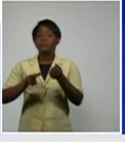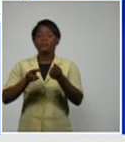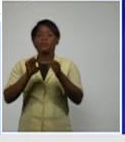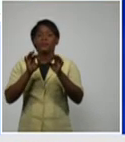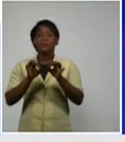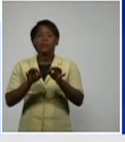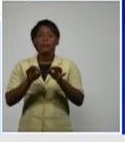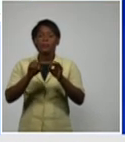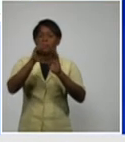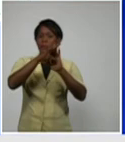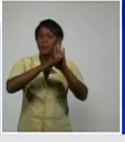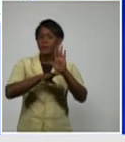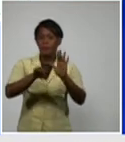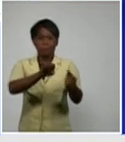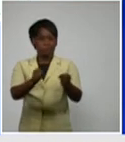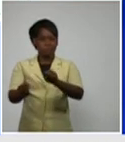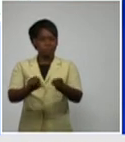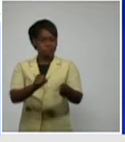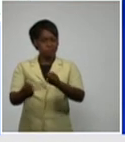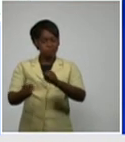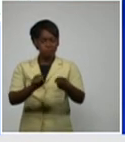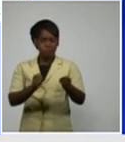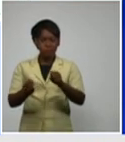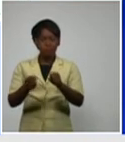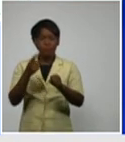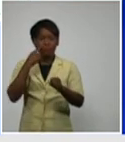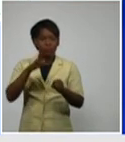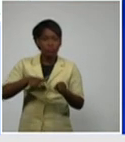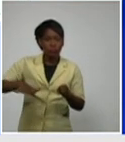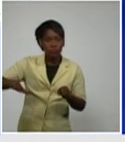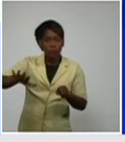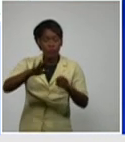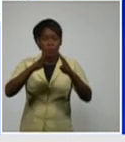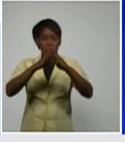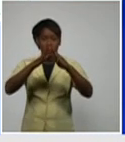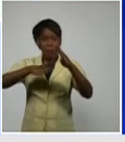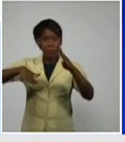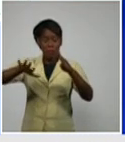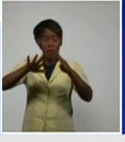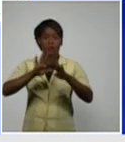medidas de más rigor. Ya hay muchas áreas,